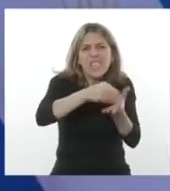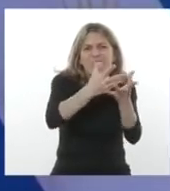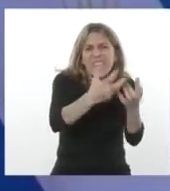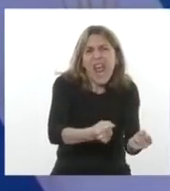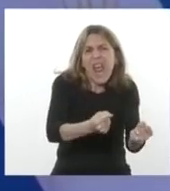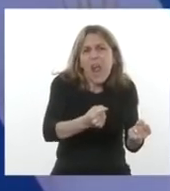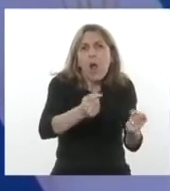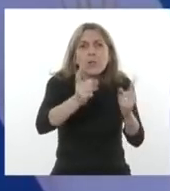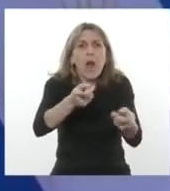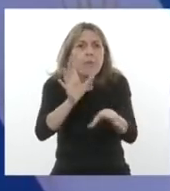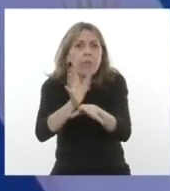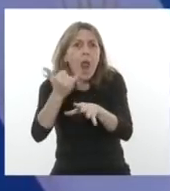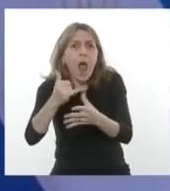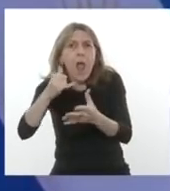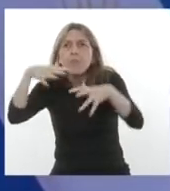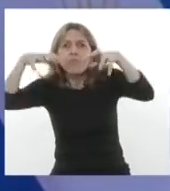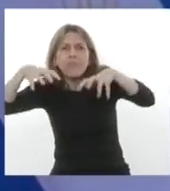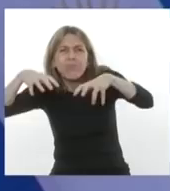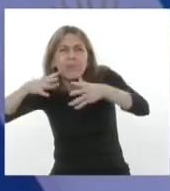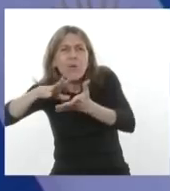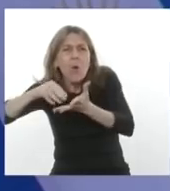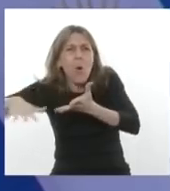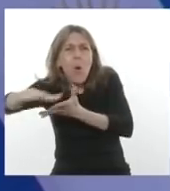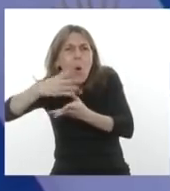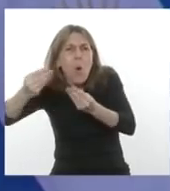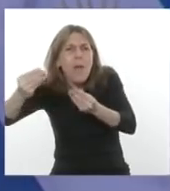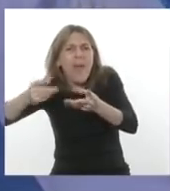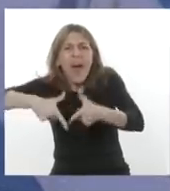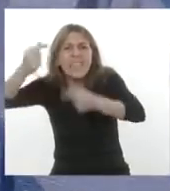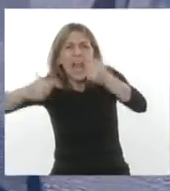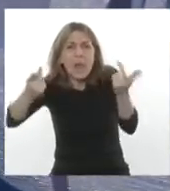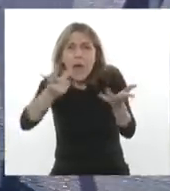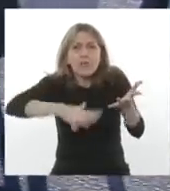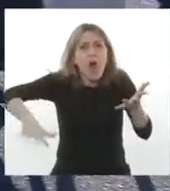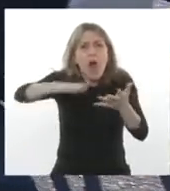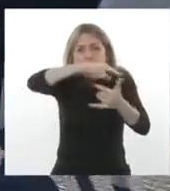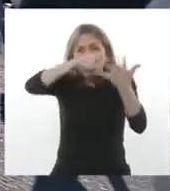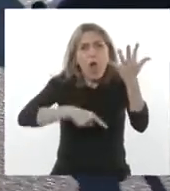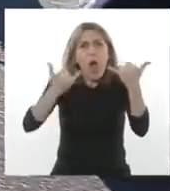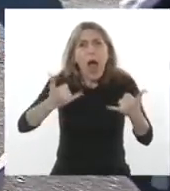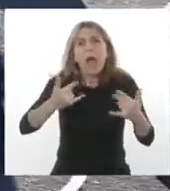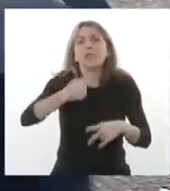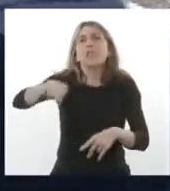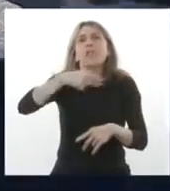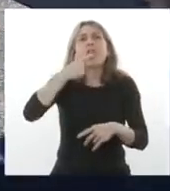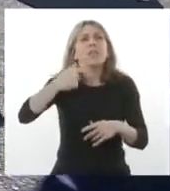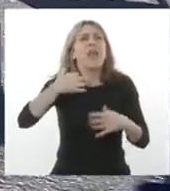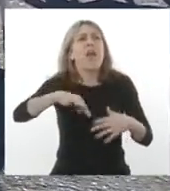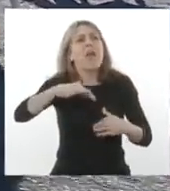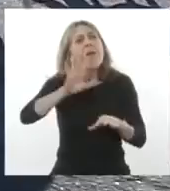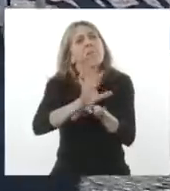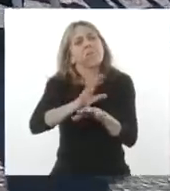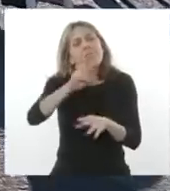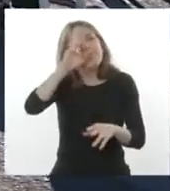húmedas. Todo eso hay. Y nosotros, cuando digo que debemos amar a la patria, no digo